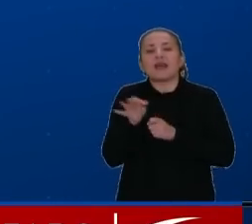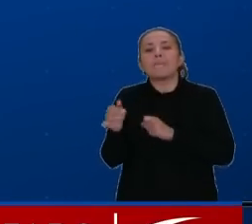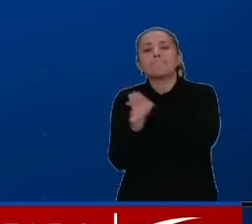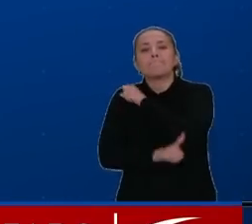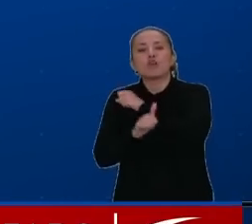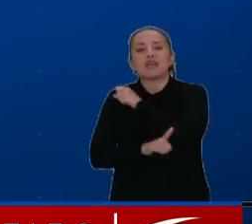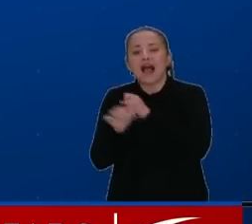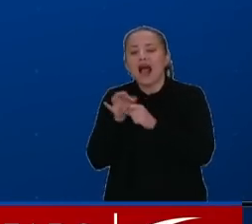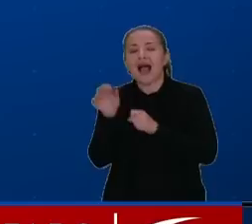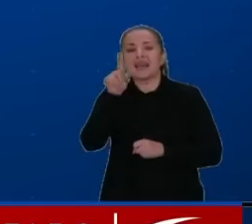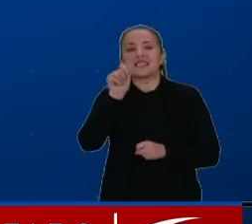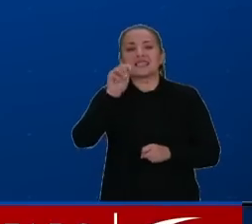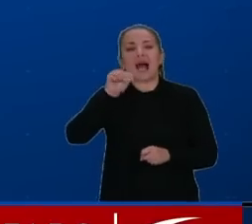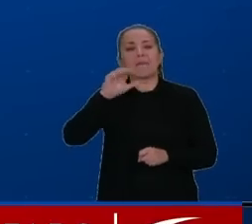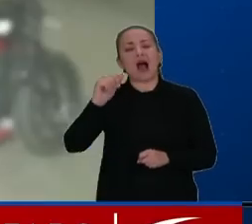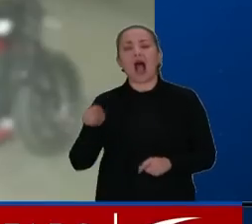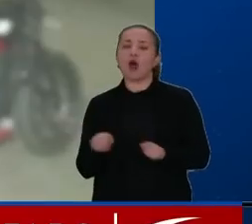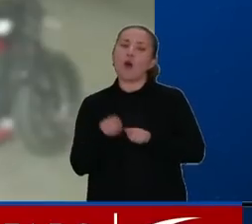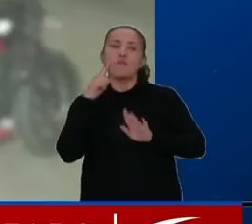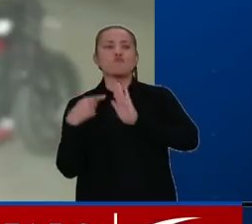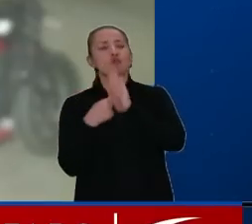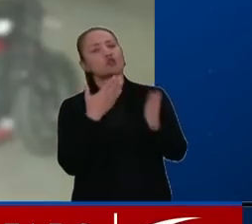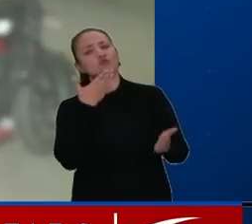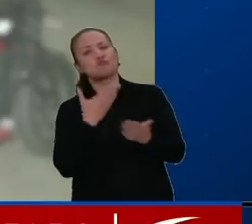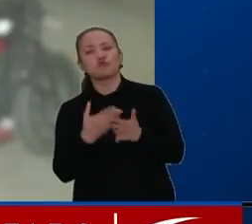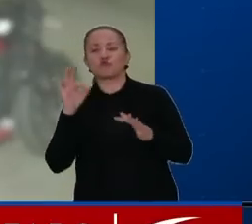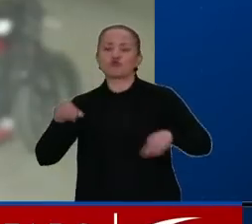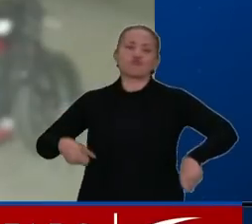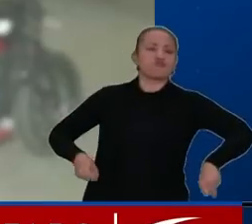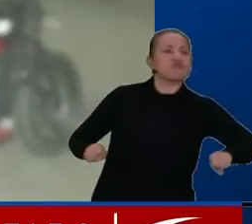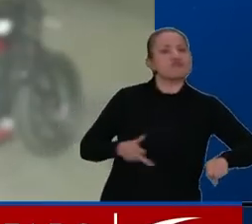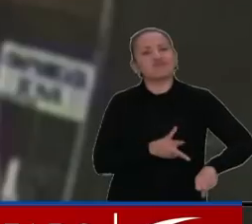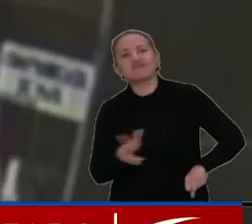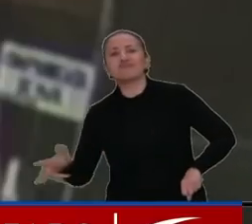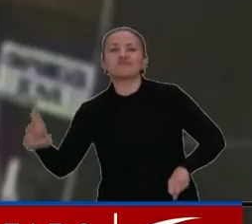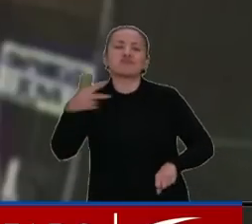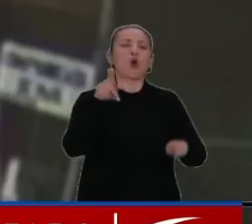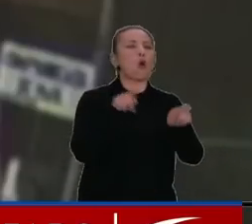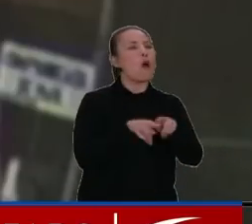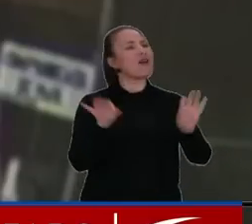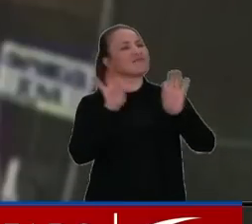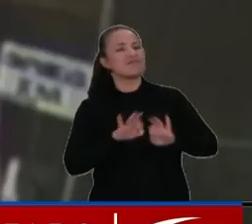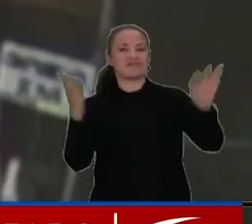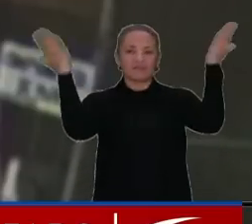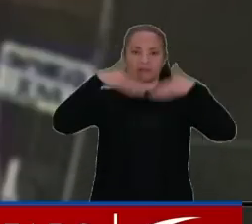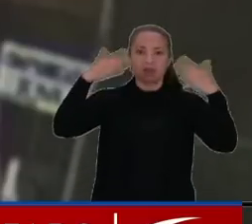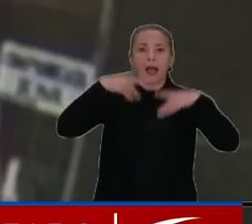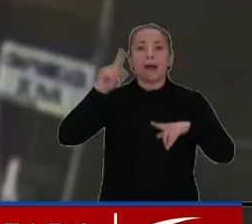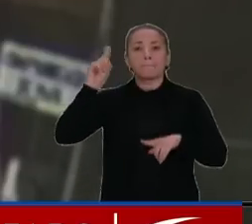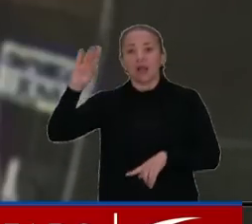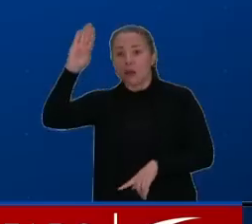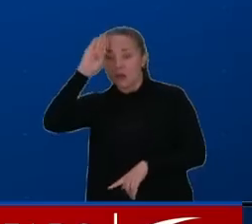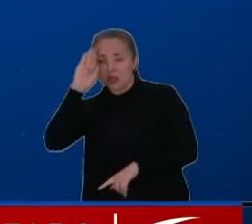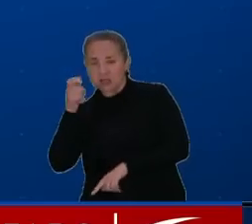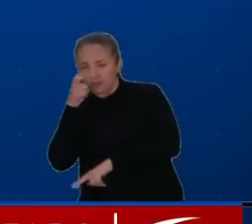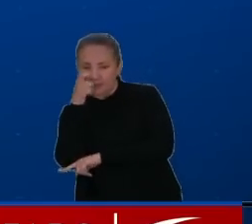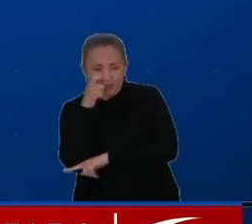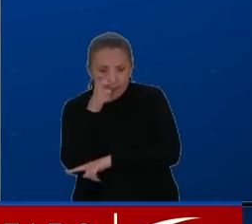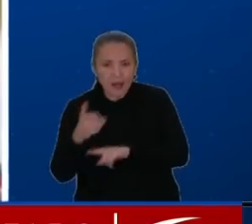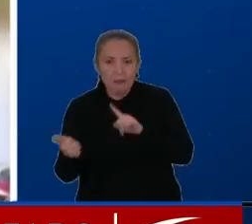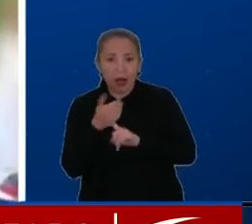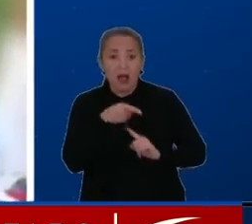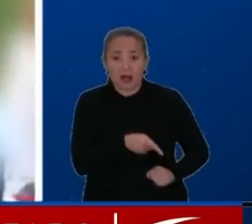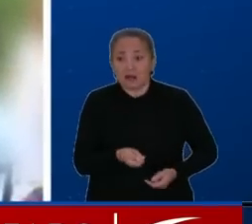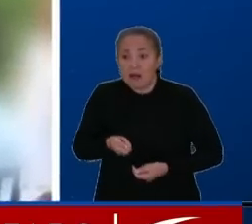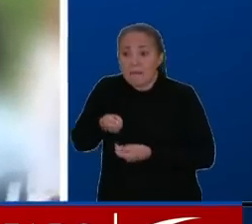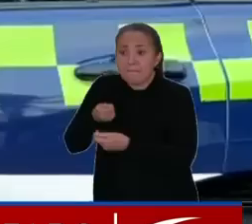donde se hacía pasar como un buen vecino. Paseaba en moto por el municipio e incluso, según comprobaron los agentes encubiertos de la DIJÍN, patrocinaba un equipo